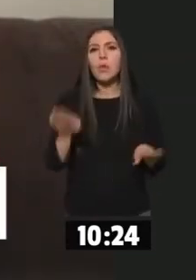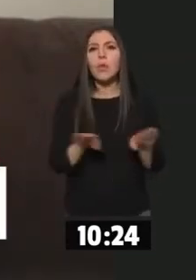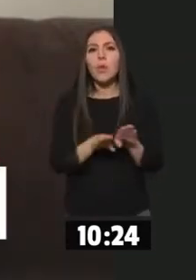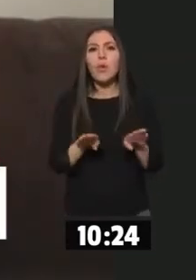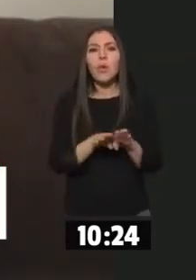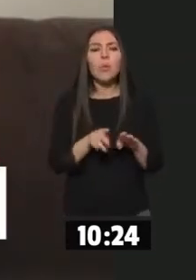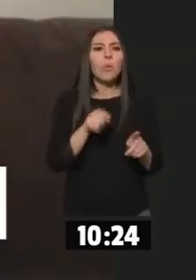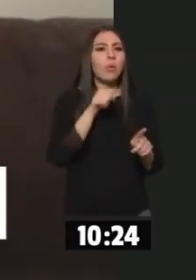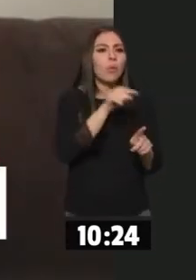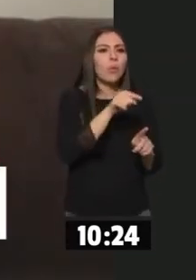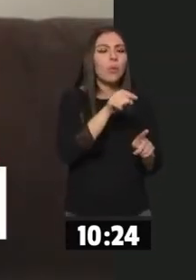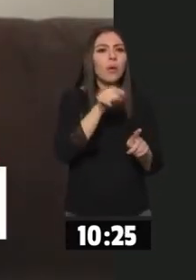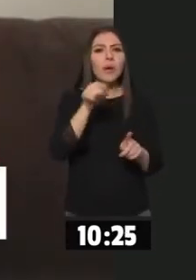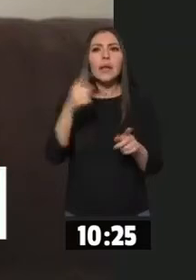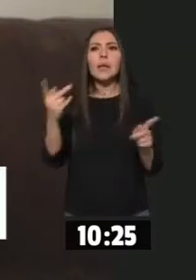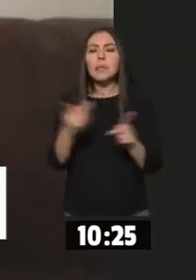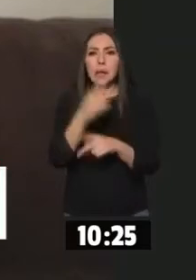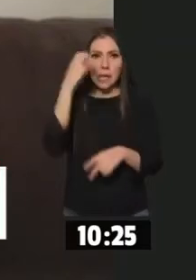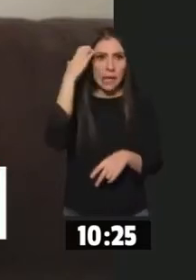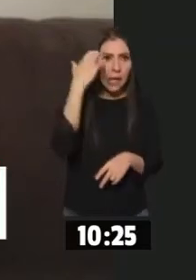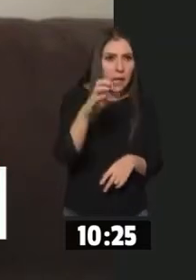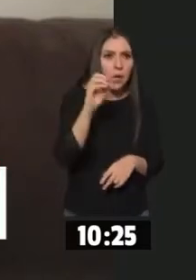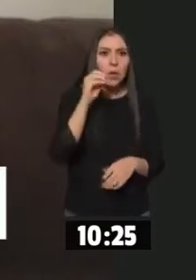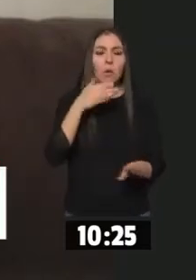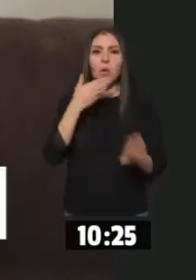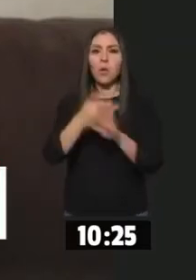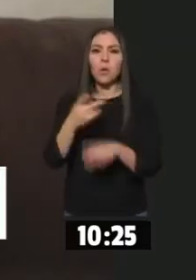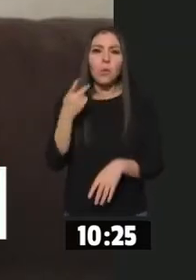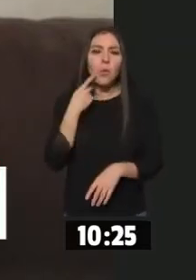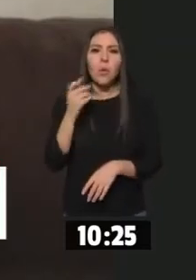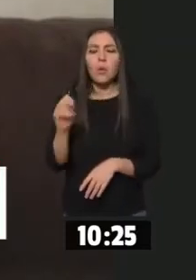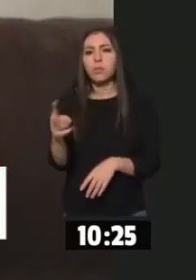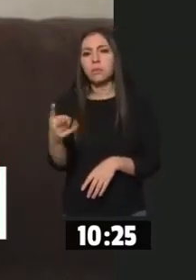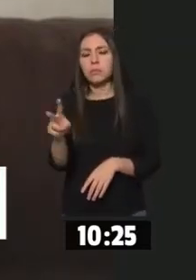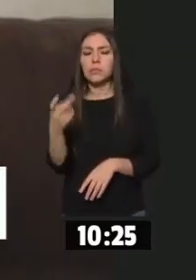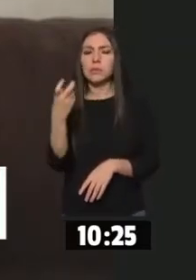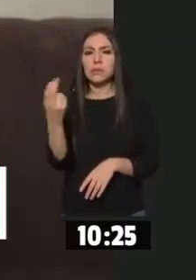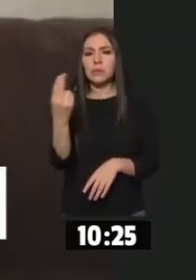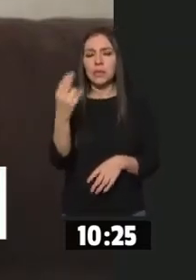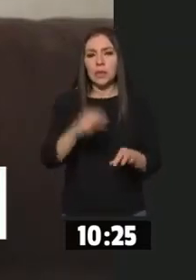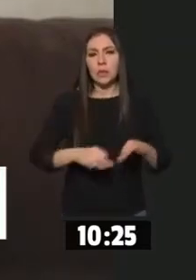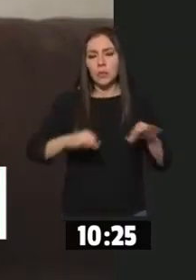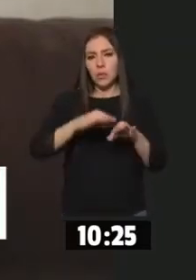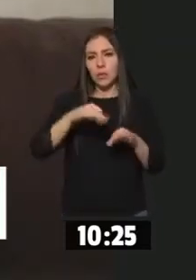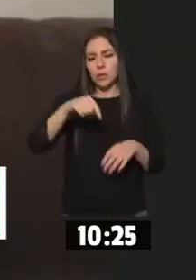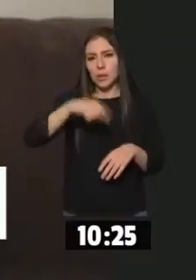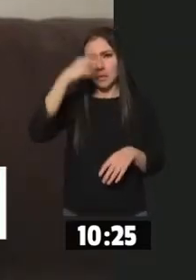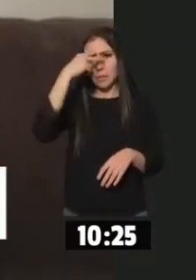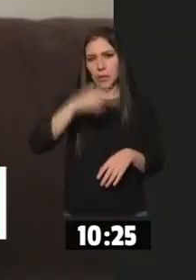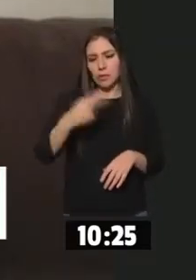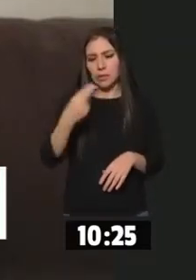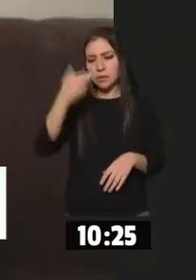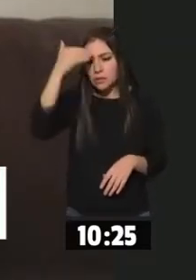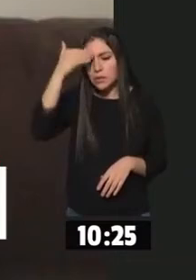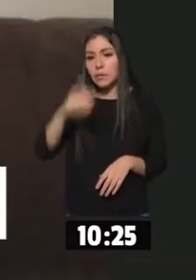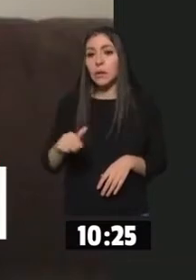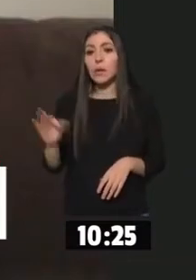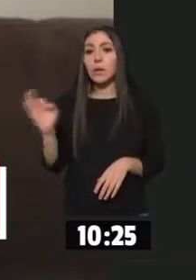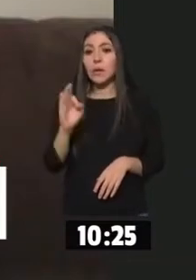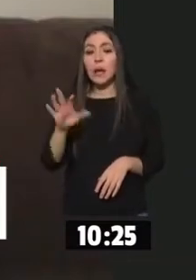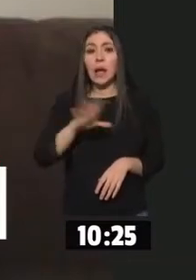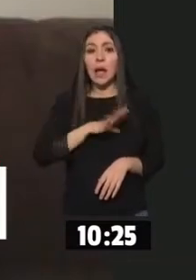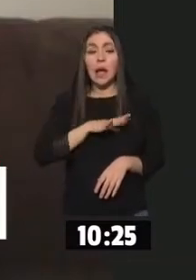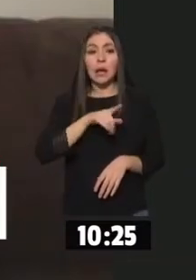políticos o incluso móviles de tipo criminal o ambos, ¿no? Que también sería importante saber que en el país, pues cuando tú tienes un partido